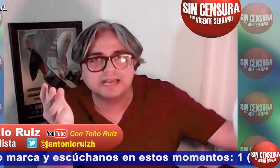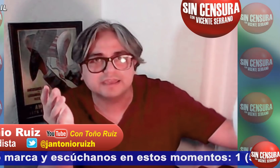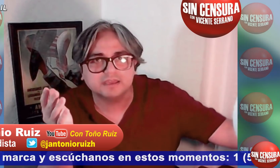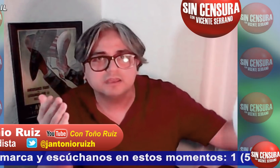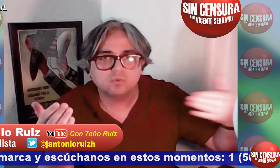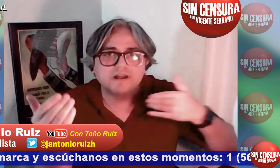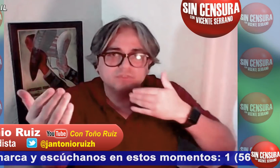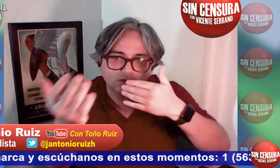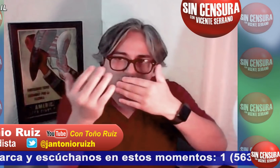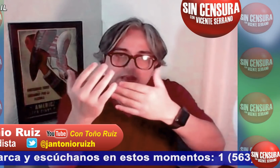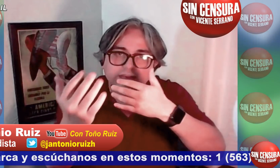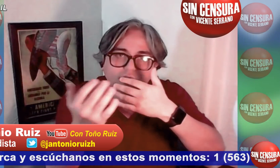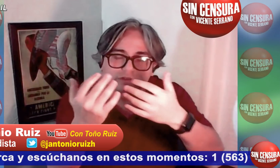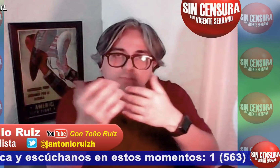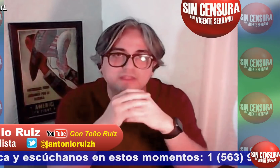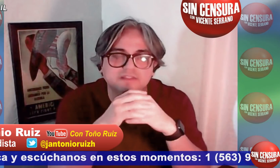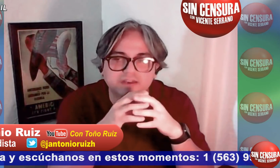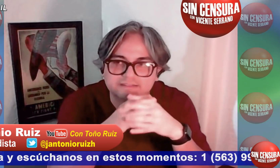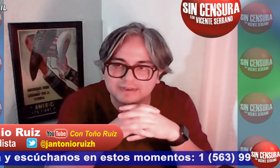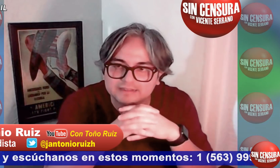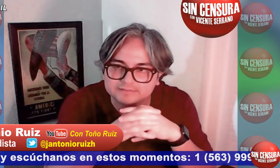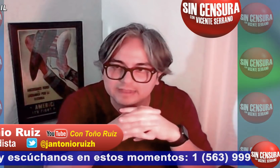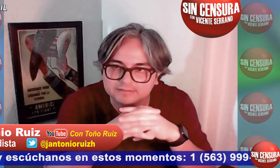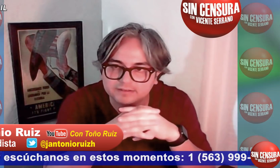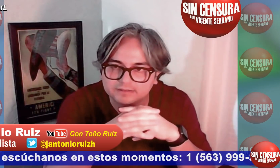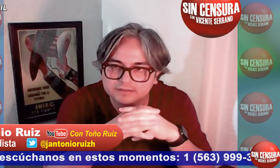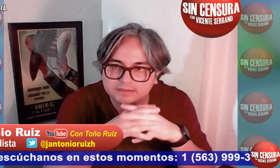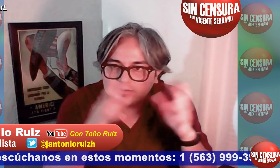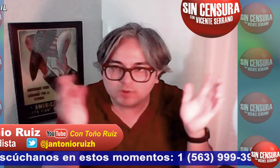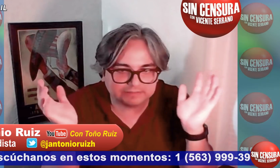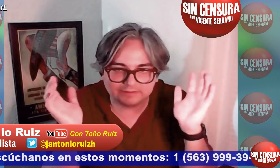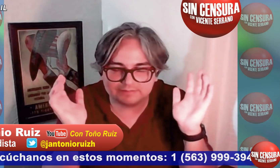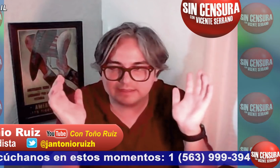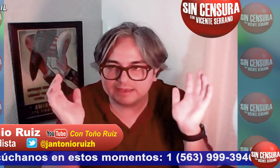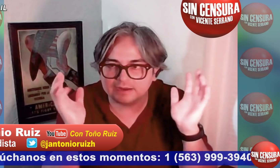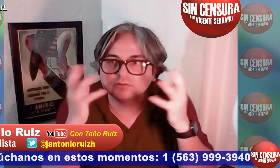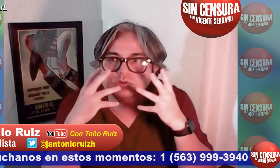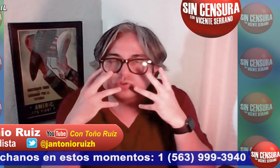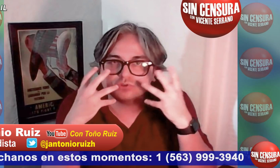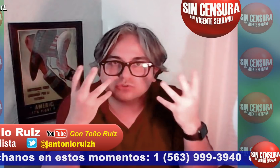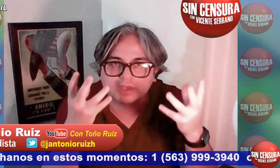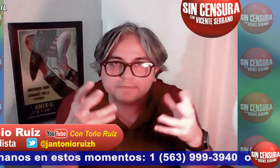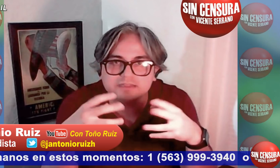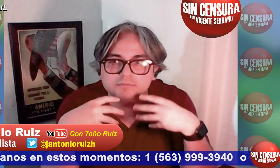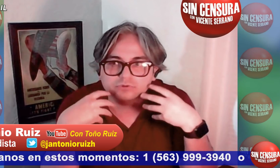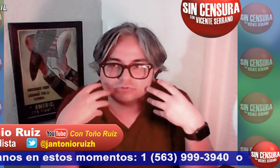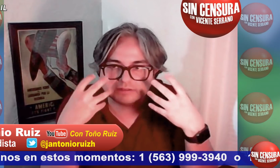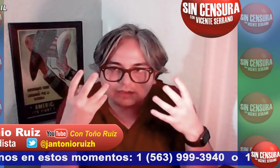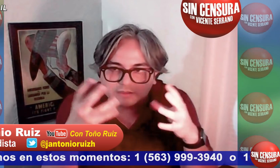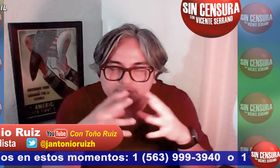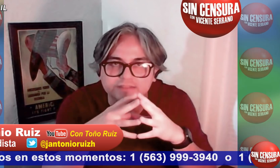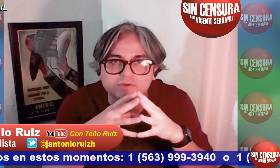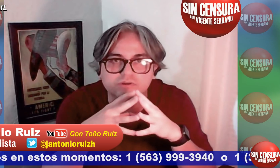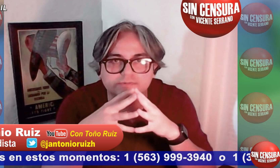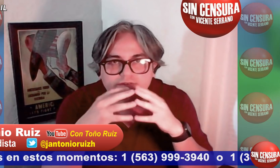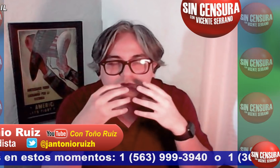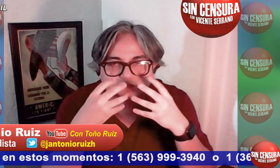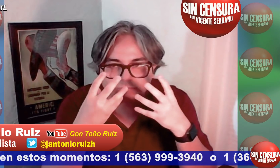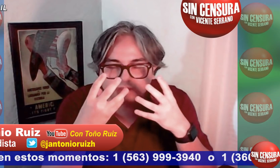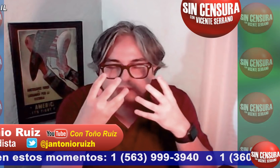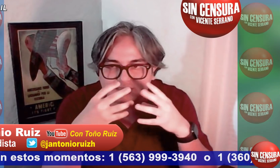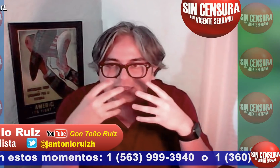en la calle cuando no se pueda tener la sana distancia. Igual está esta idea, ¿no? Nosotros emitimos una serie de partículas